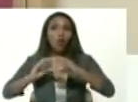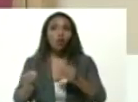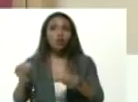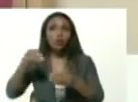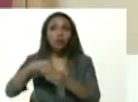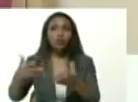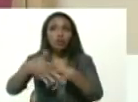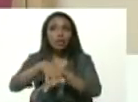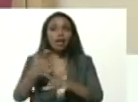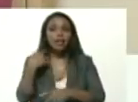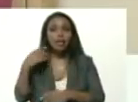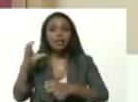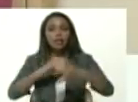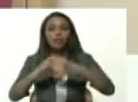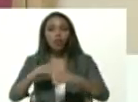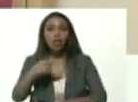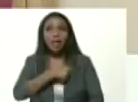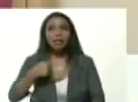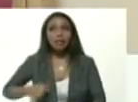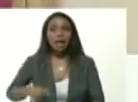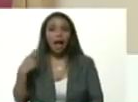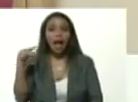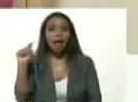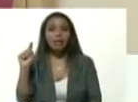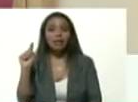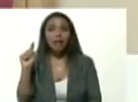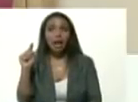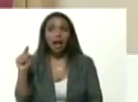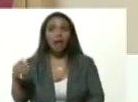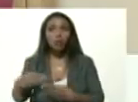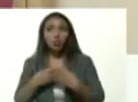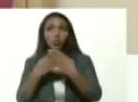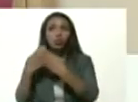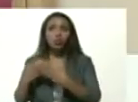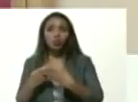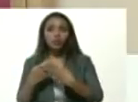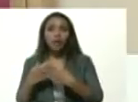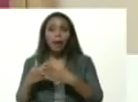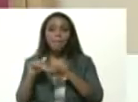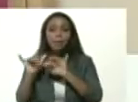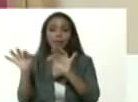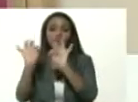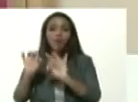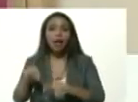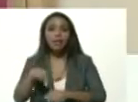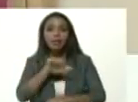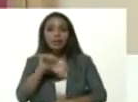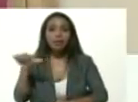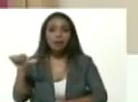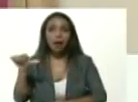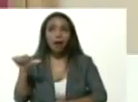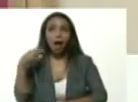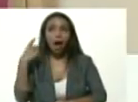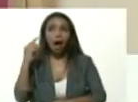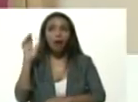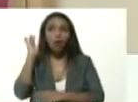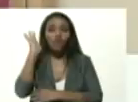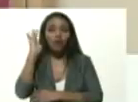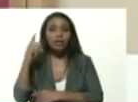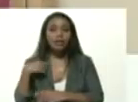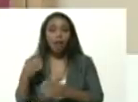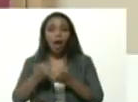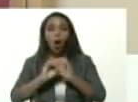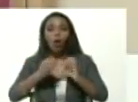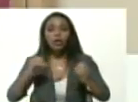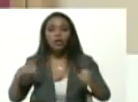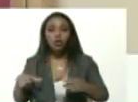los científicos de la China que están en ese estudio. Igualmente esta semana va a haber una conferencia de la Organización